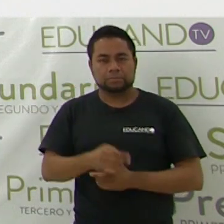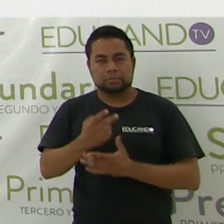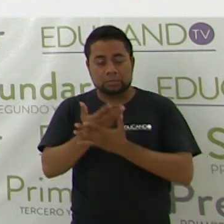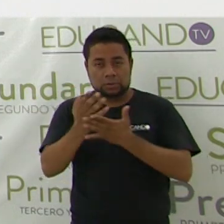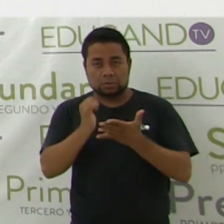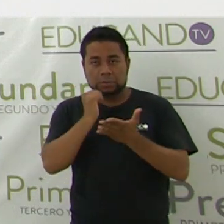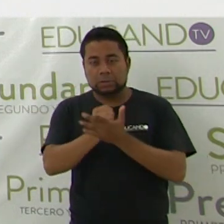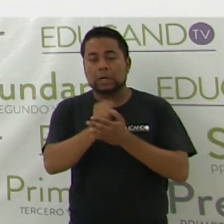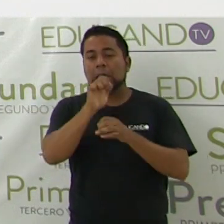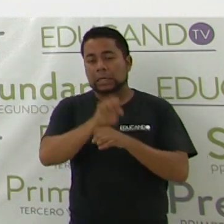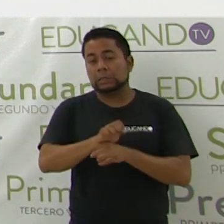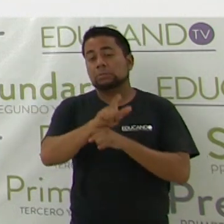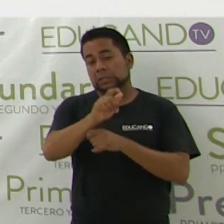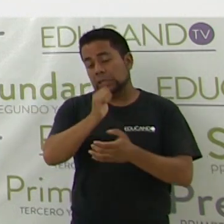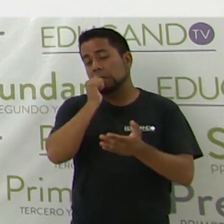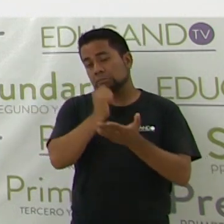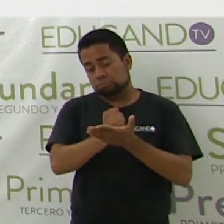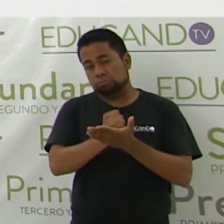edición especial